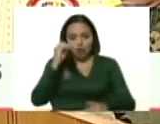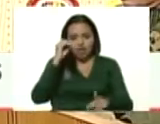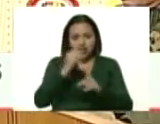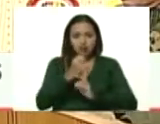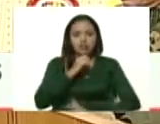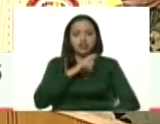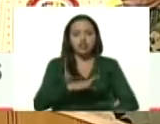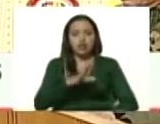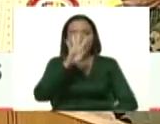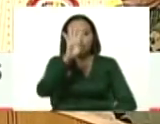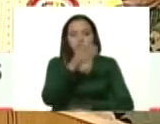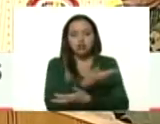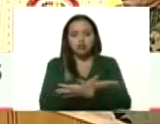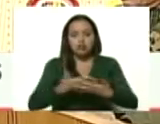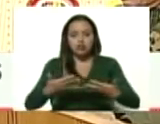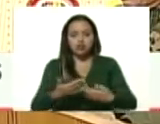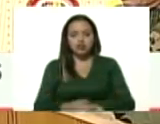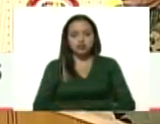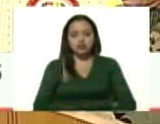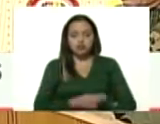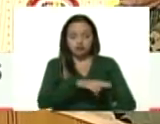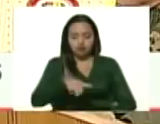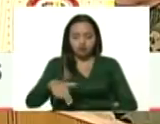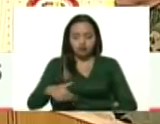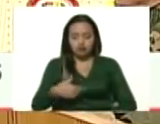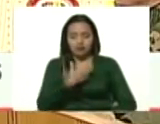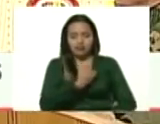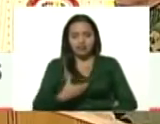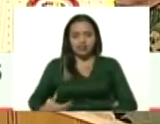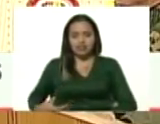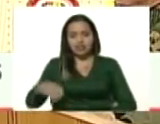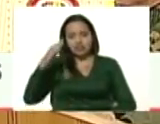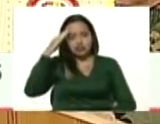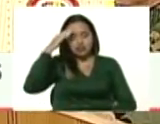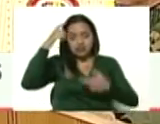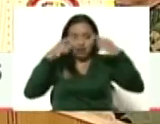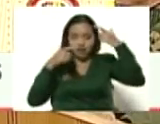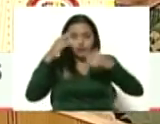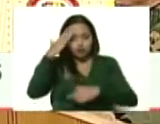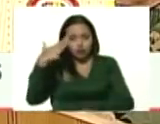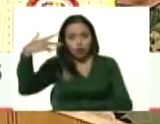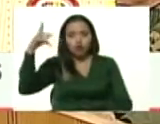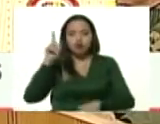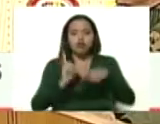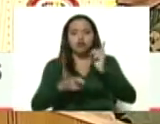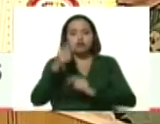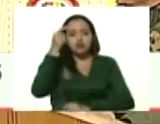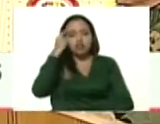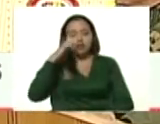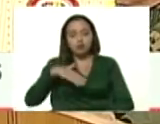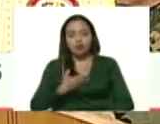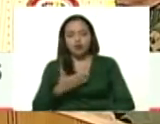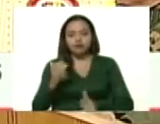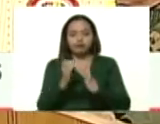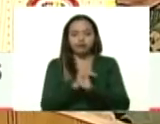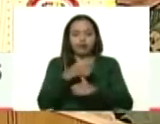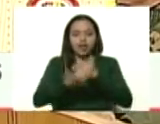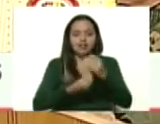4 millones. Nuestro comandante Hugo Chávez soñó algún día tener una poderosa milicia y habló